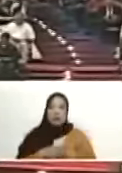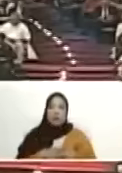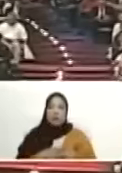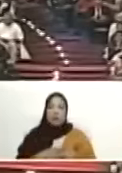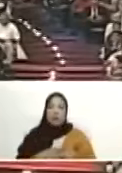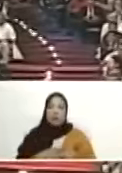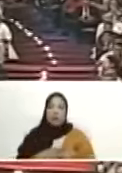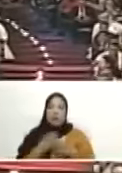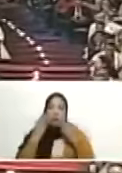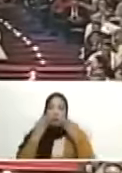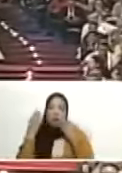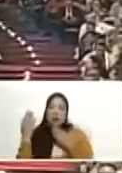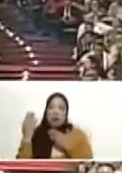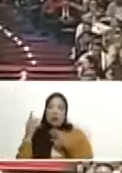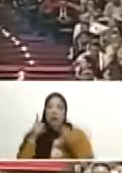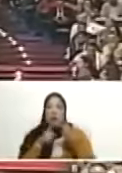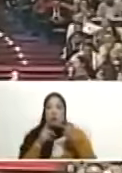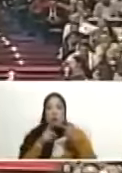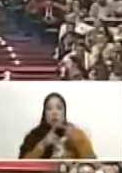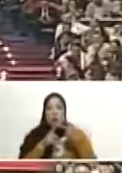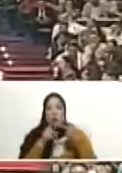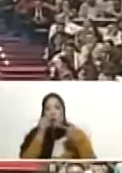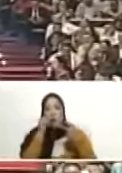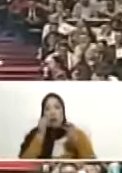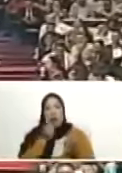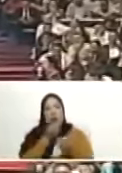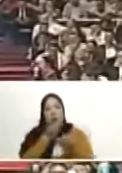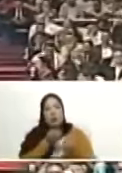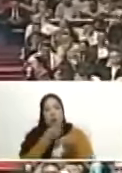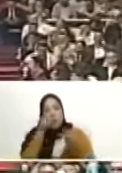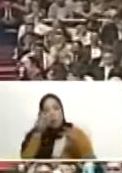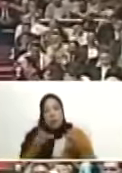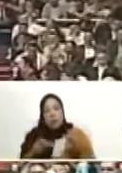James Russell Soleil, consejero,